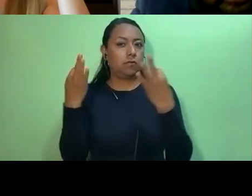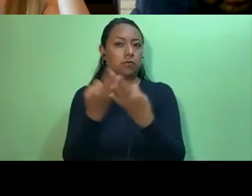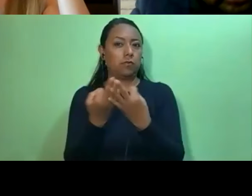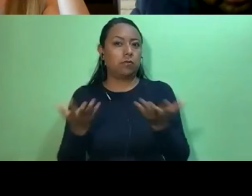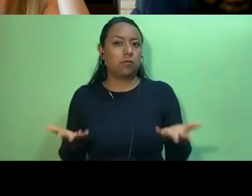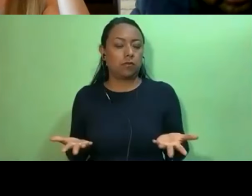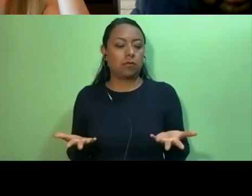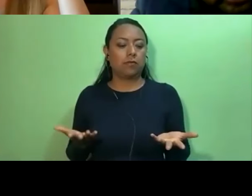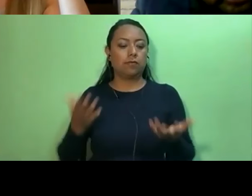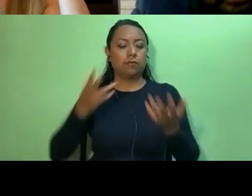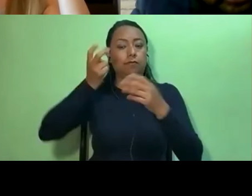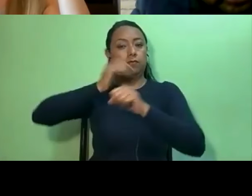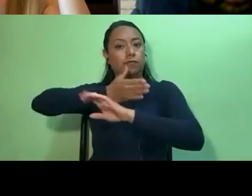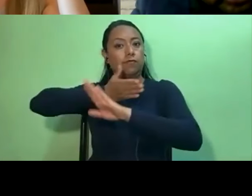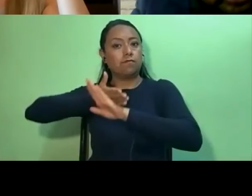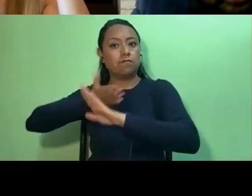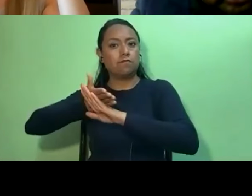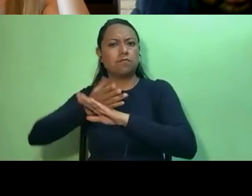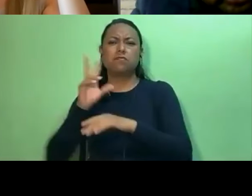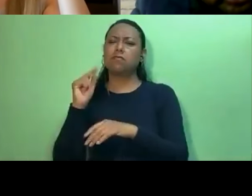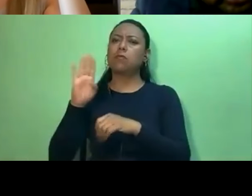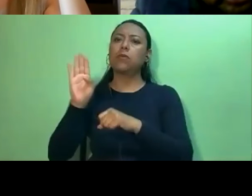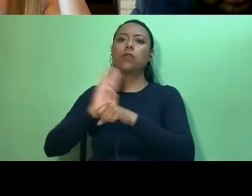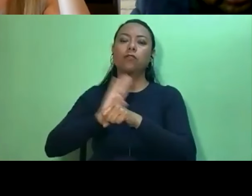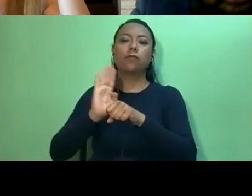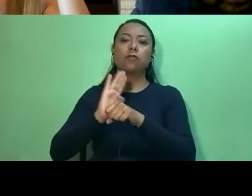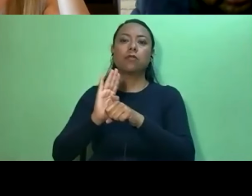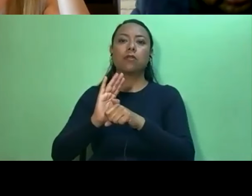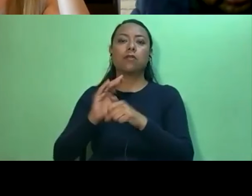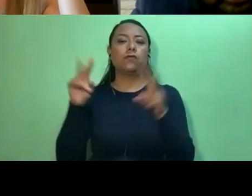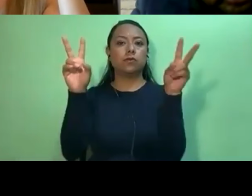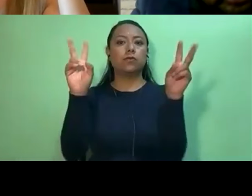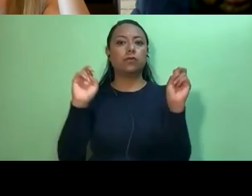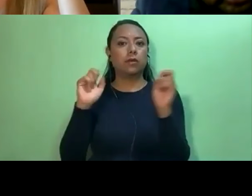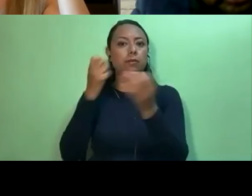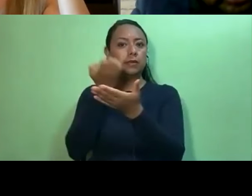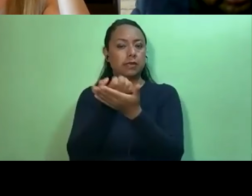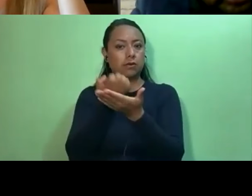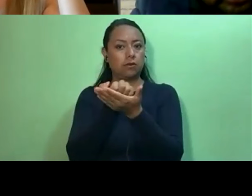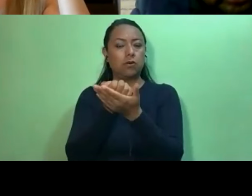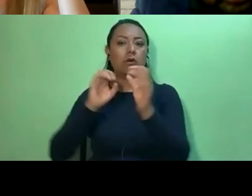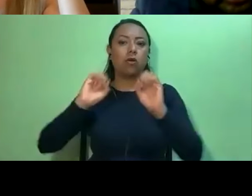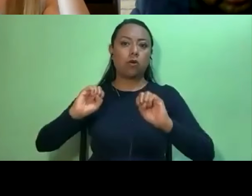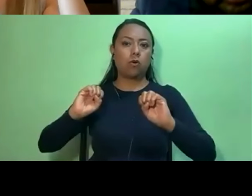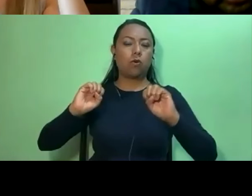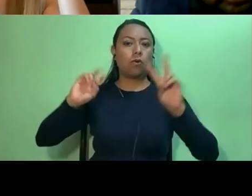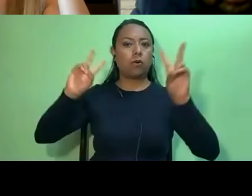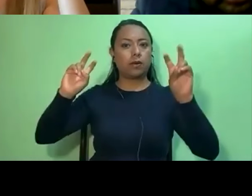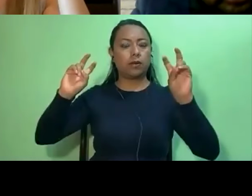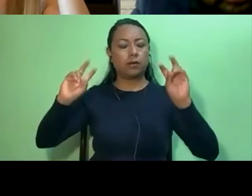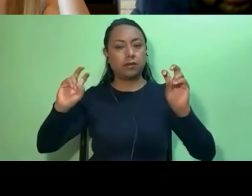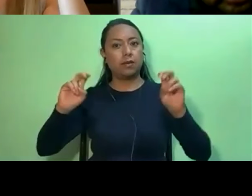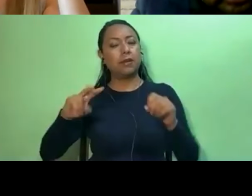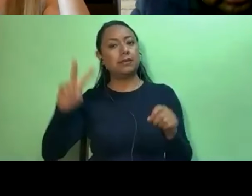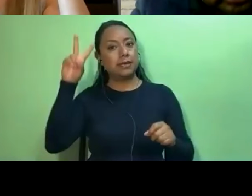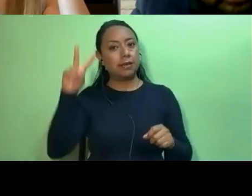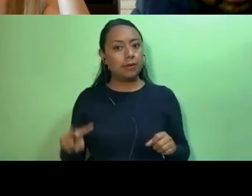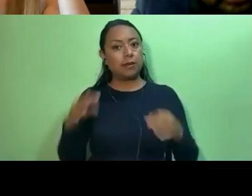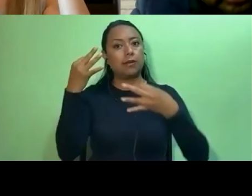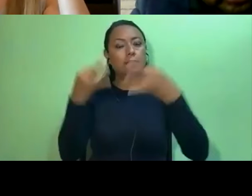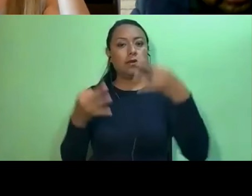una afectación, sino de un beneficio tanto en términos económicos como en términos de certeza jurídica de los